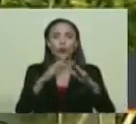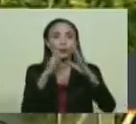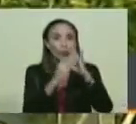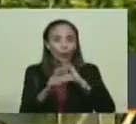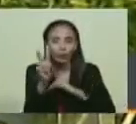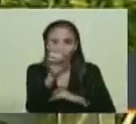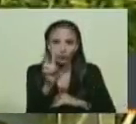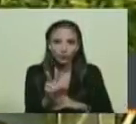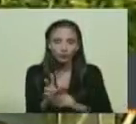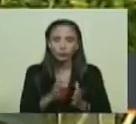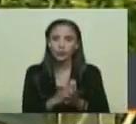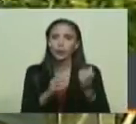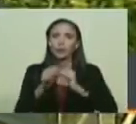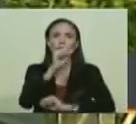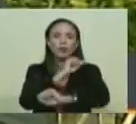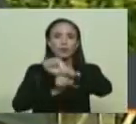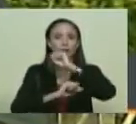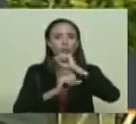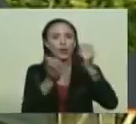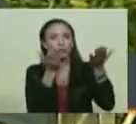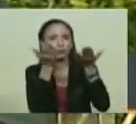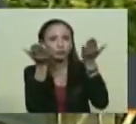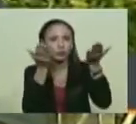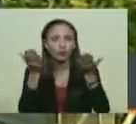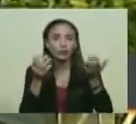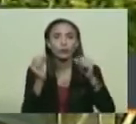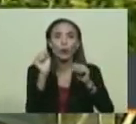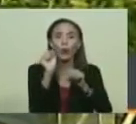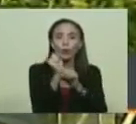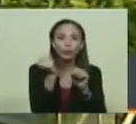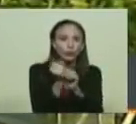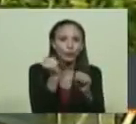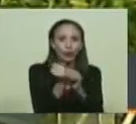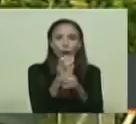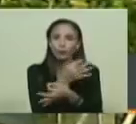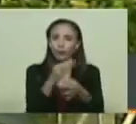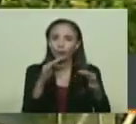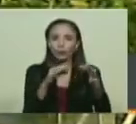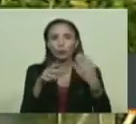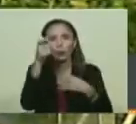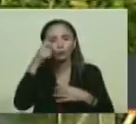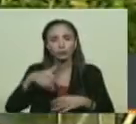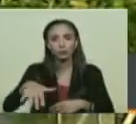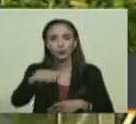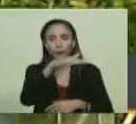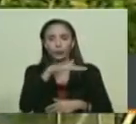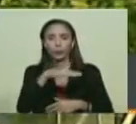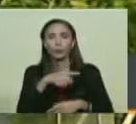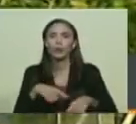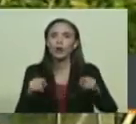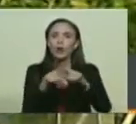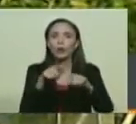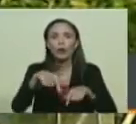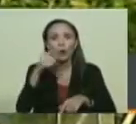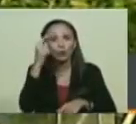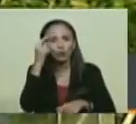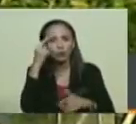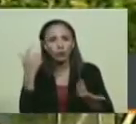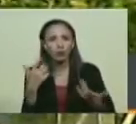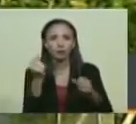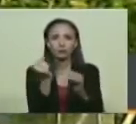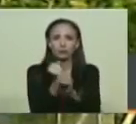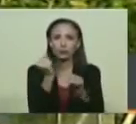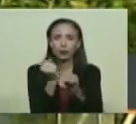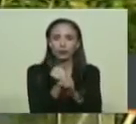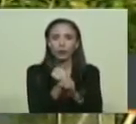nacional para defender, servir y proteger a nuestro pueblo. Así como también en el día de hoy, en el marco